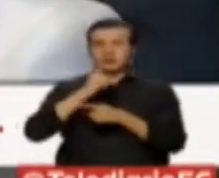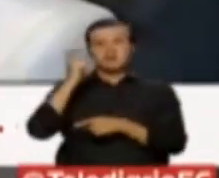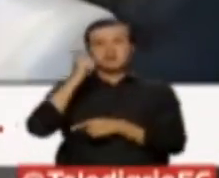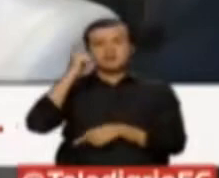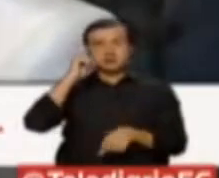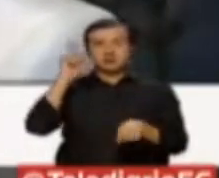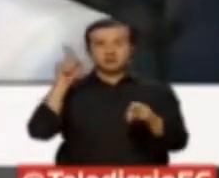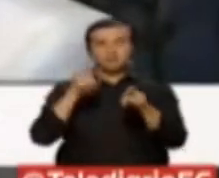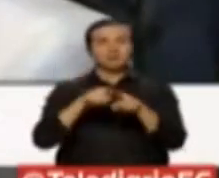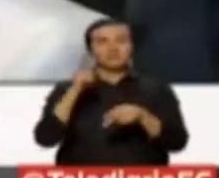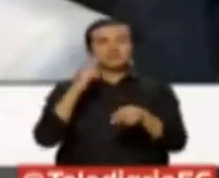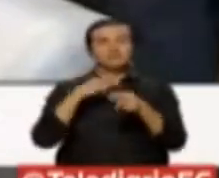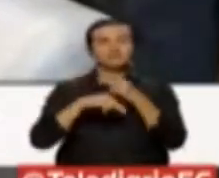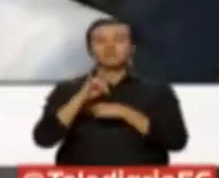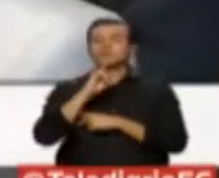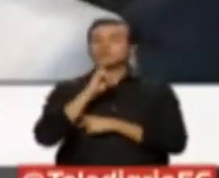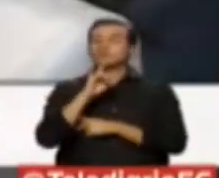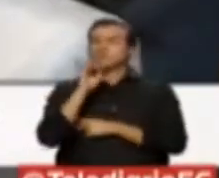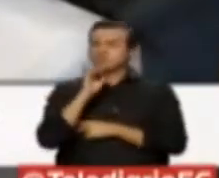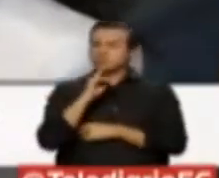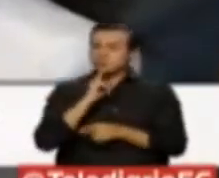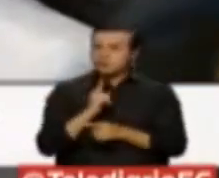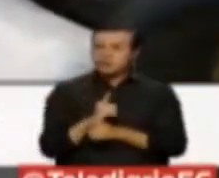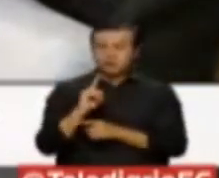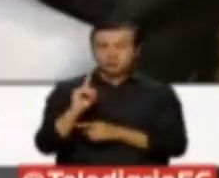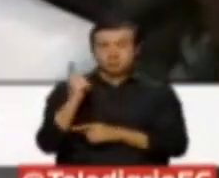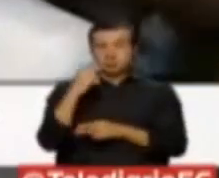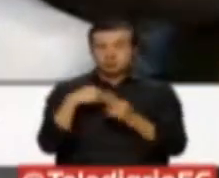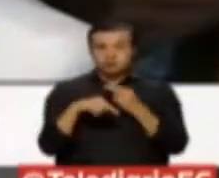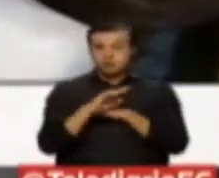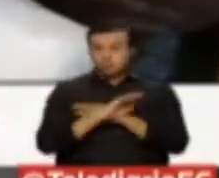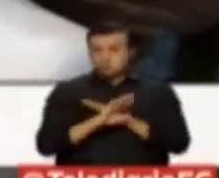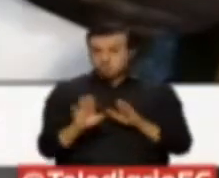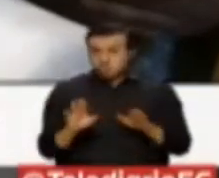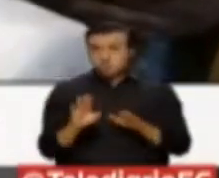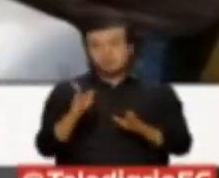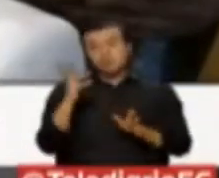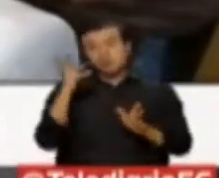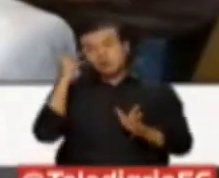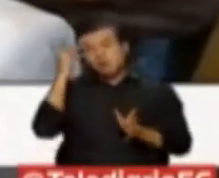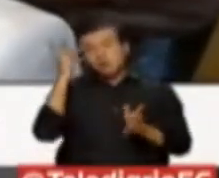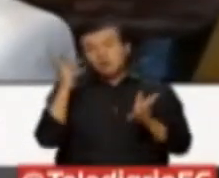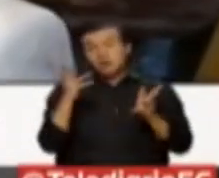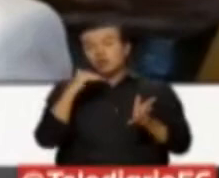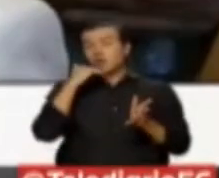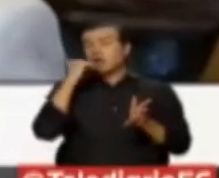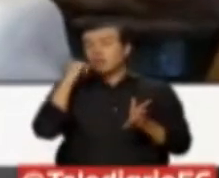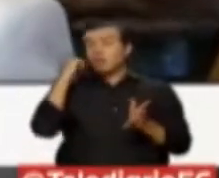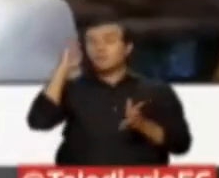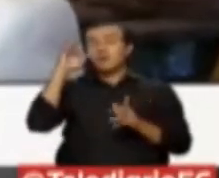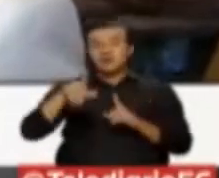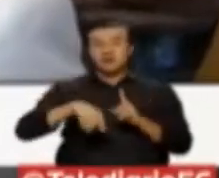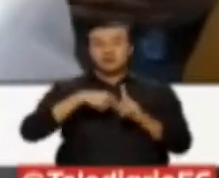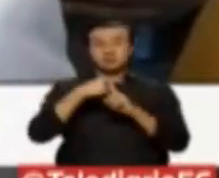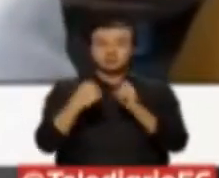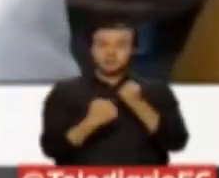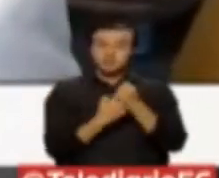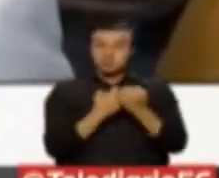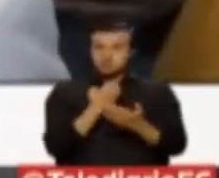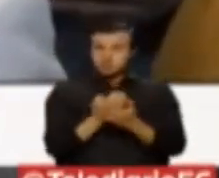realidad ese acuerdo con los eeuu y no sólo comercial podría ser una especie de acuerdo de complementación económica